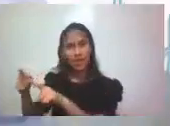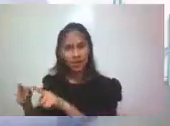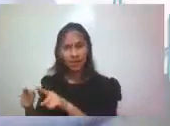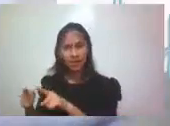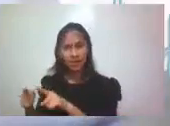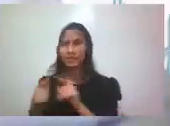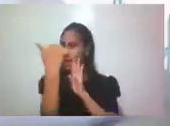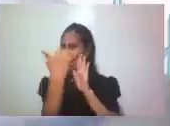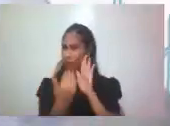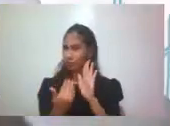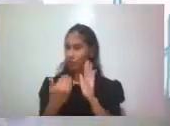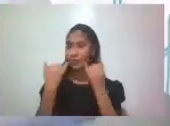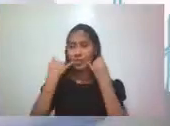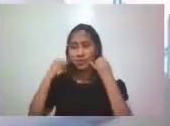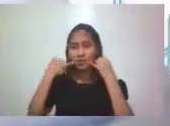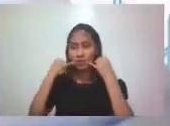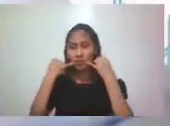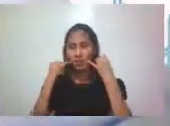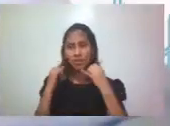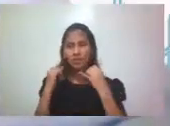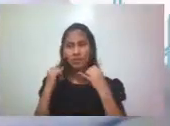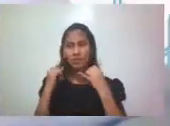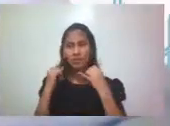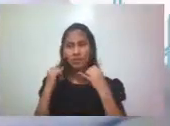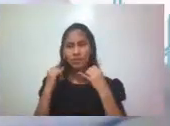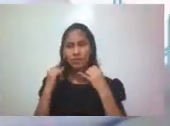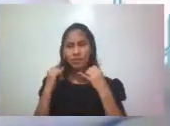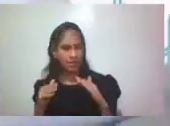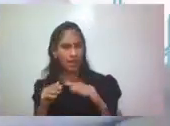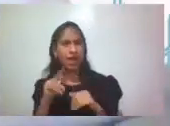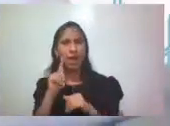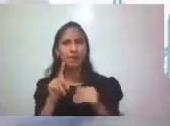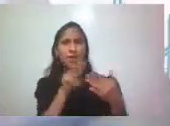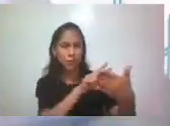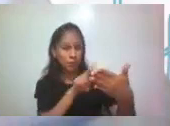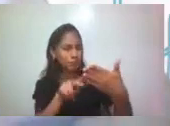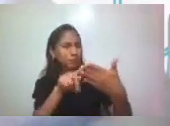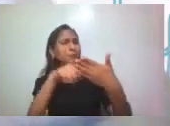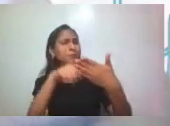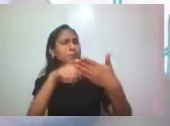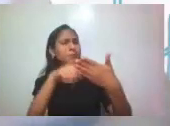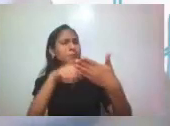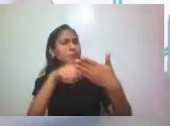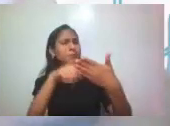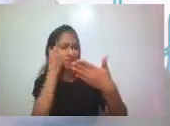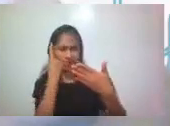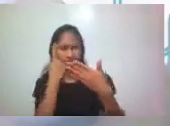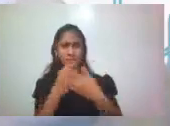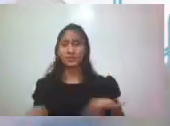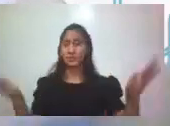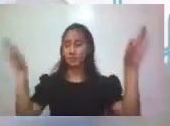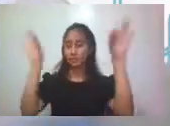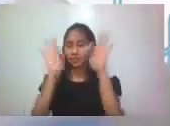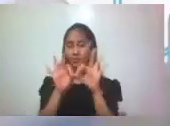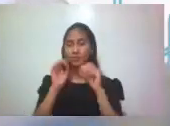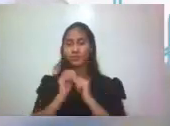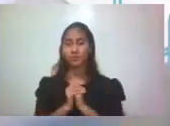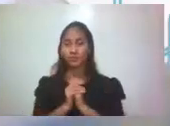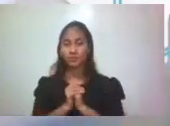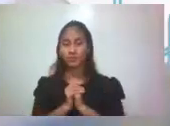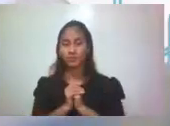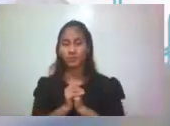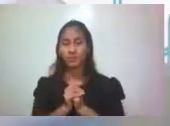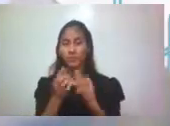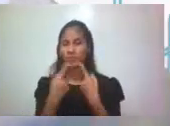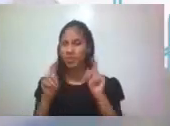formativas, informativas, hay ya una comprensión del tema, ¿no? Y para nosotros eso es importante. Pero